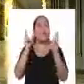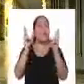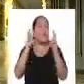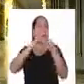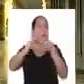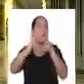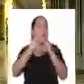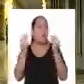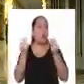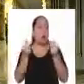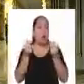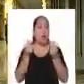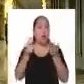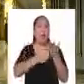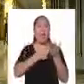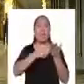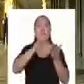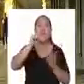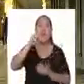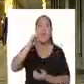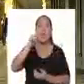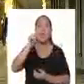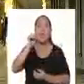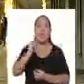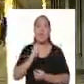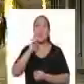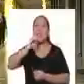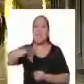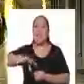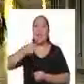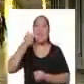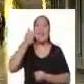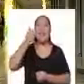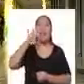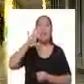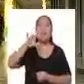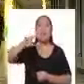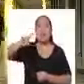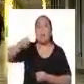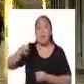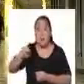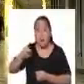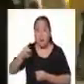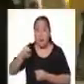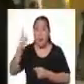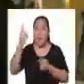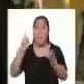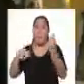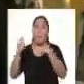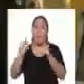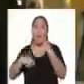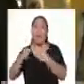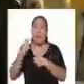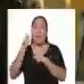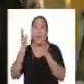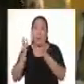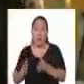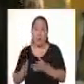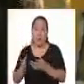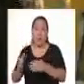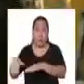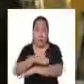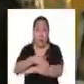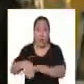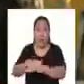que 15.000 vendedores ambulantes abarrotaban el centro de la ciudad. De hecho, en el verano